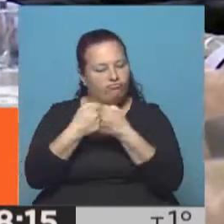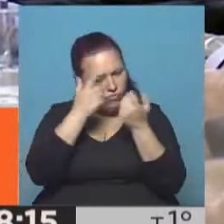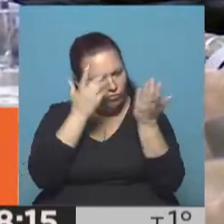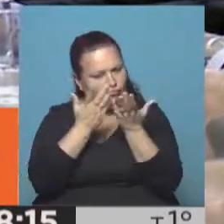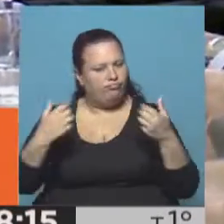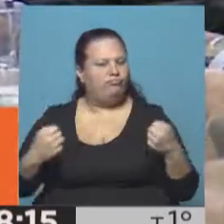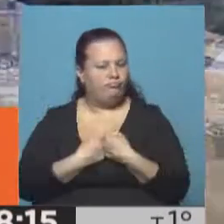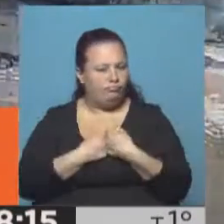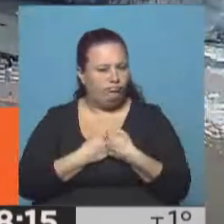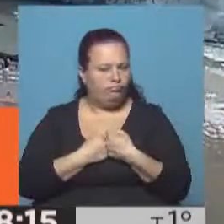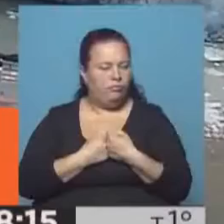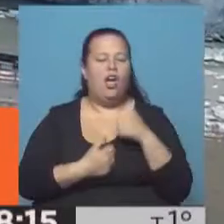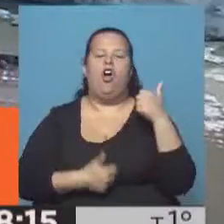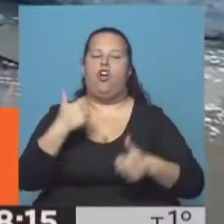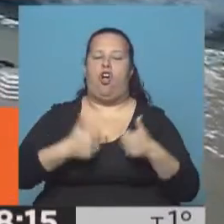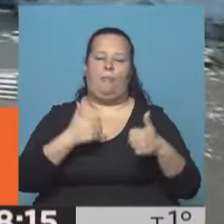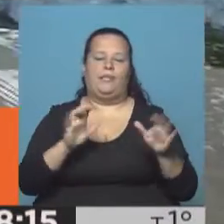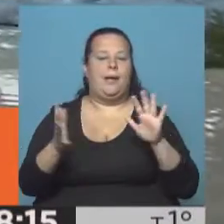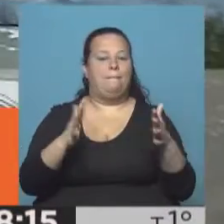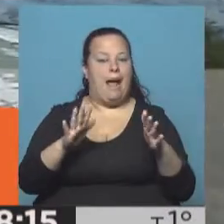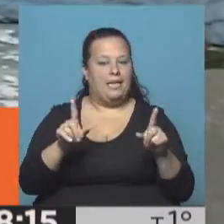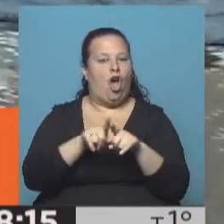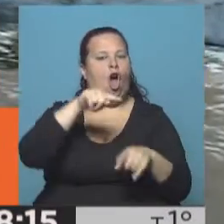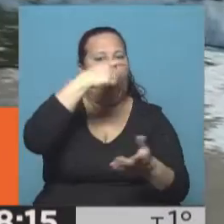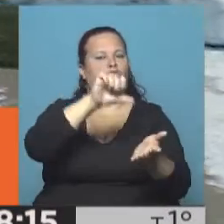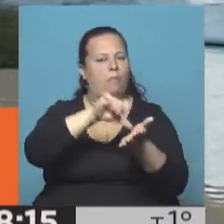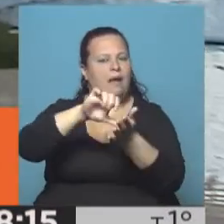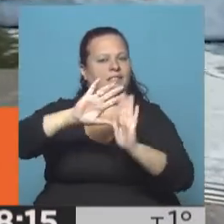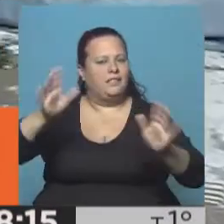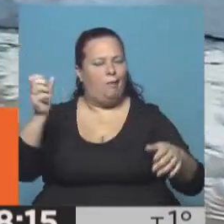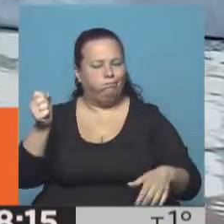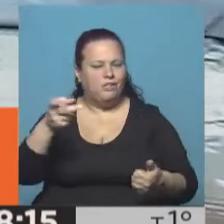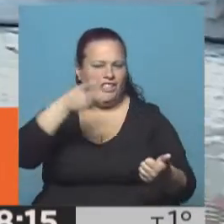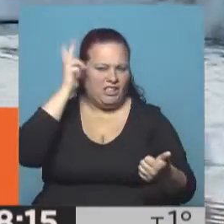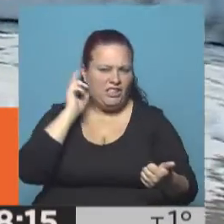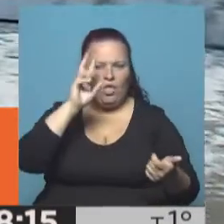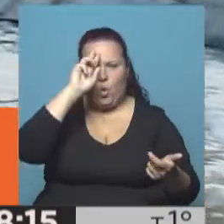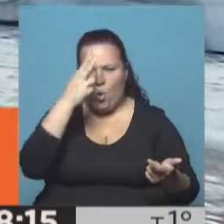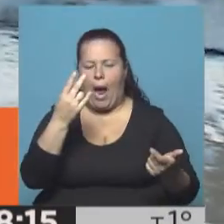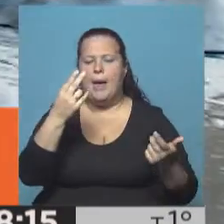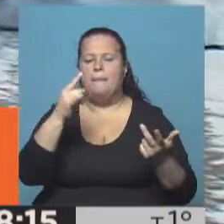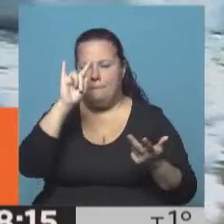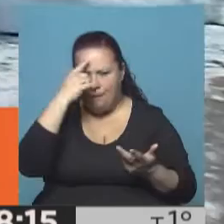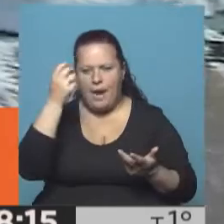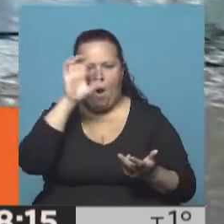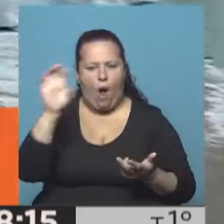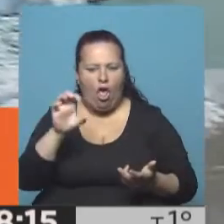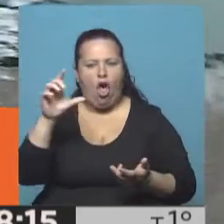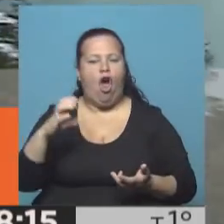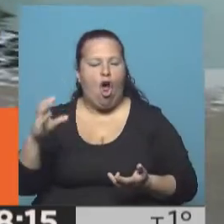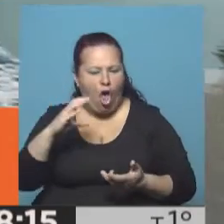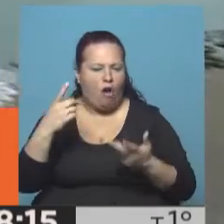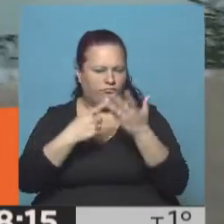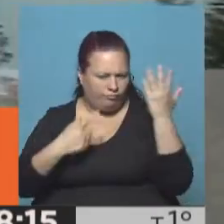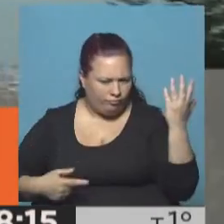evaluamos, de competitividad parecida ya a muchos países que ya lo habían hecho, como Chile, Uruguay, Perú, Ecuador y Colombia, entre